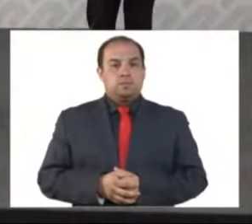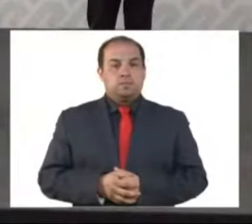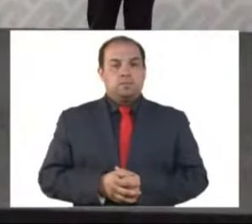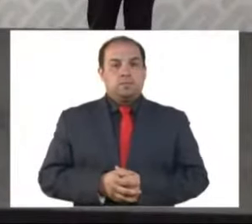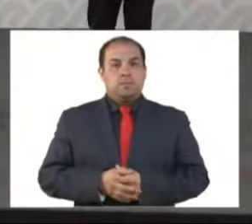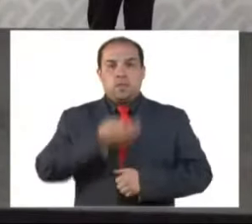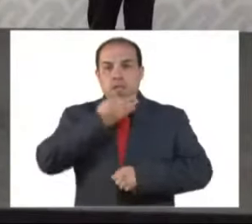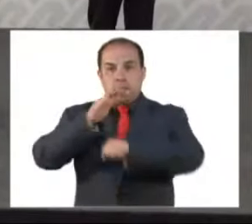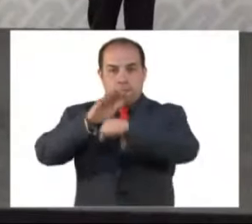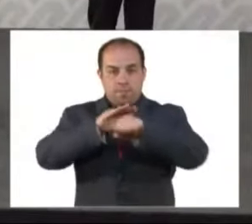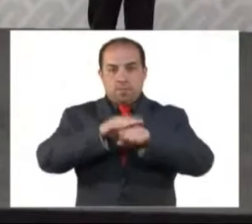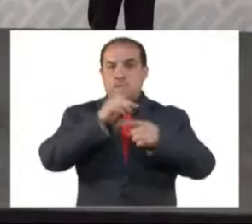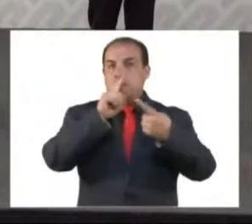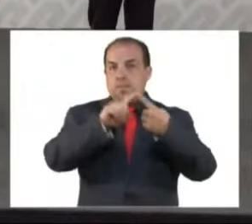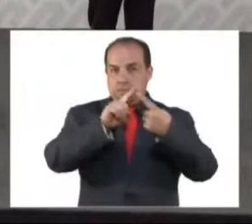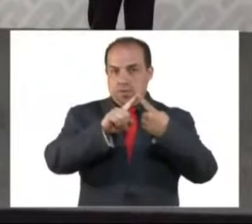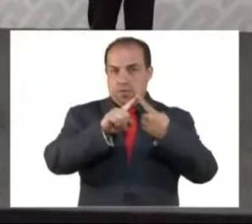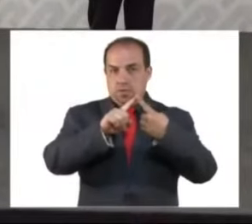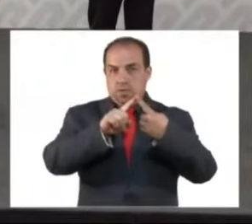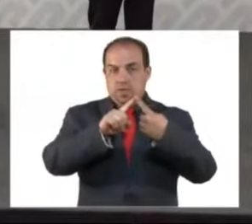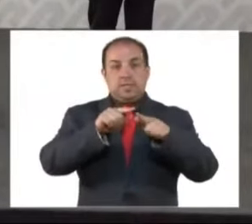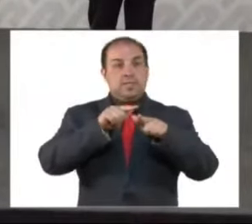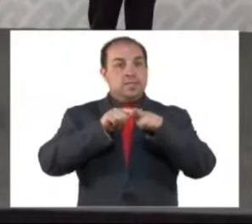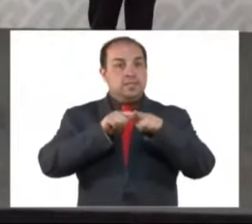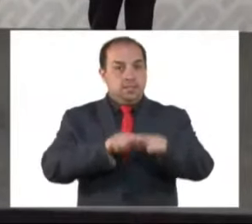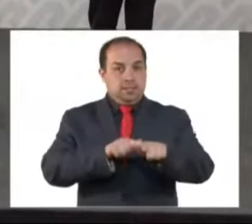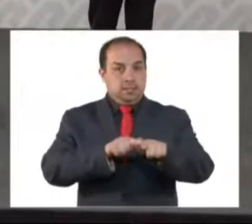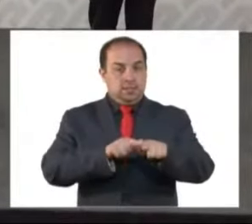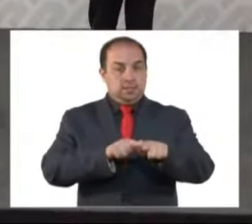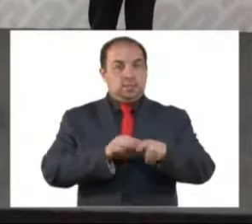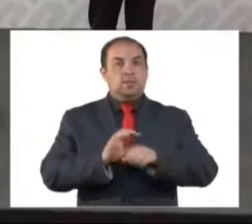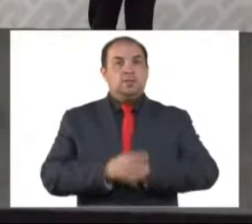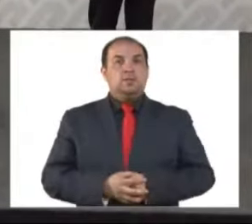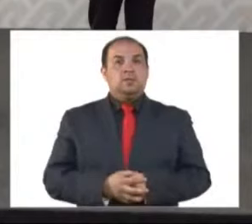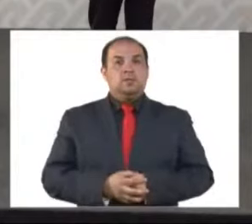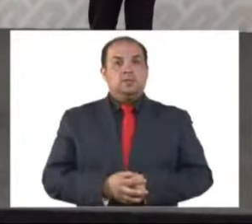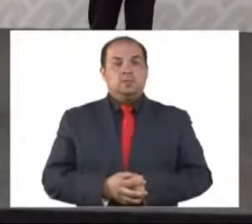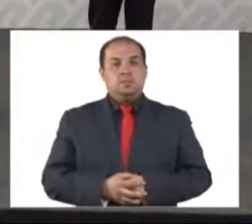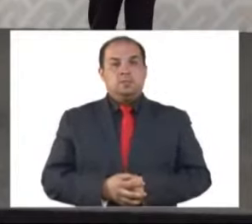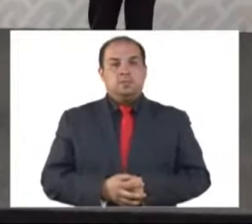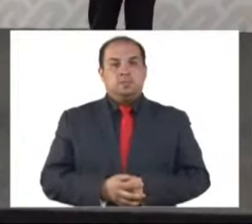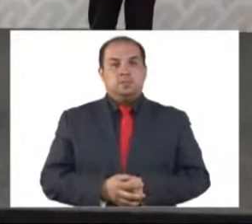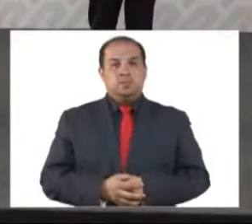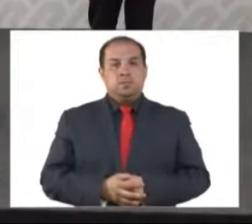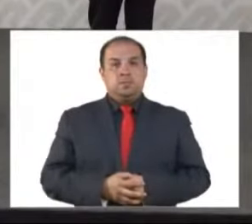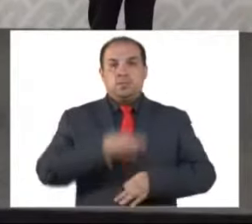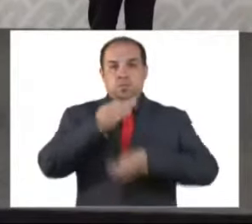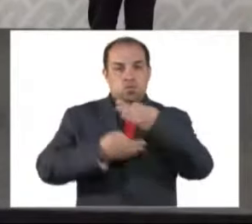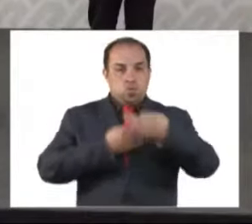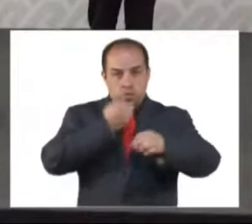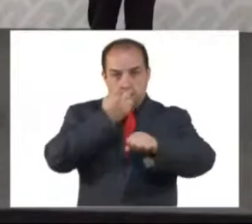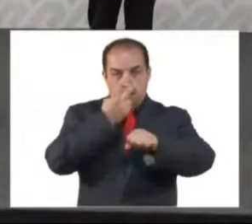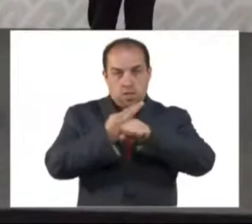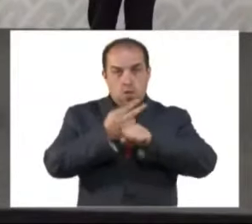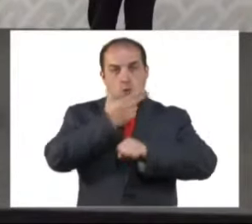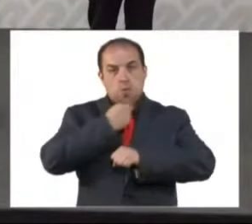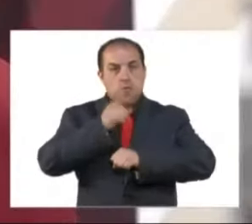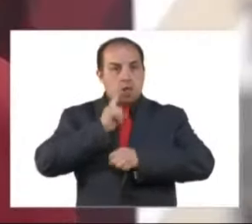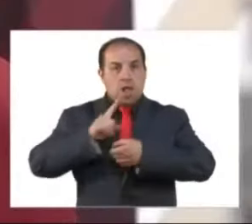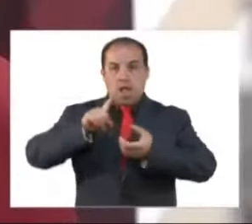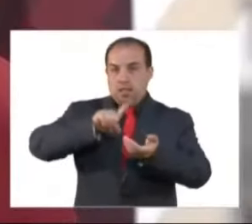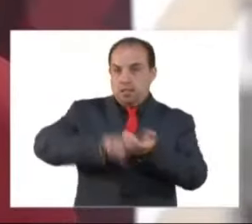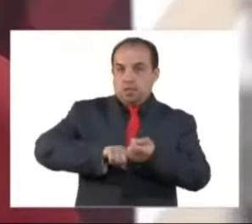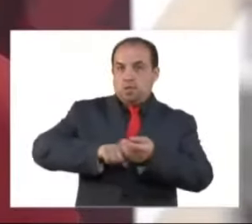anunciar que primero se mantienen todos los secretarios y secretarias del gobierno